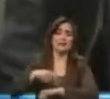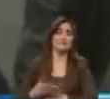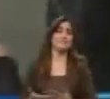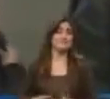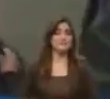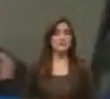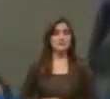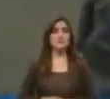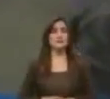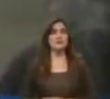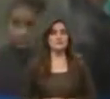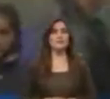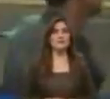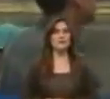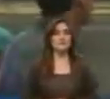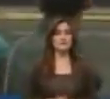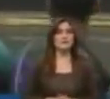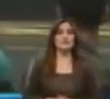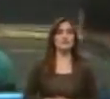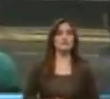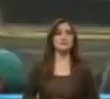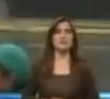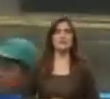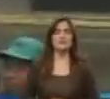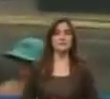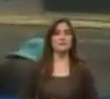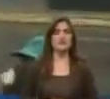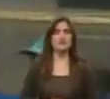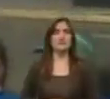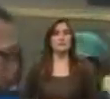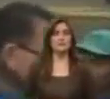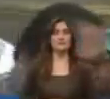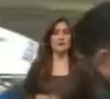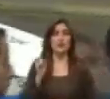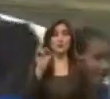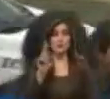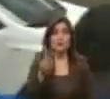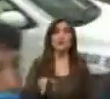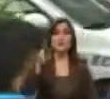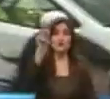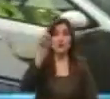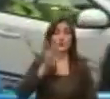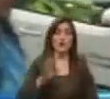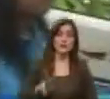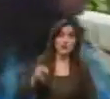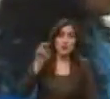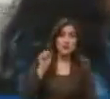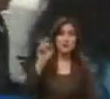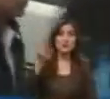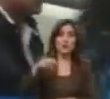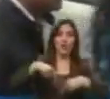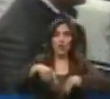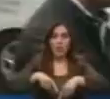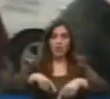hora de la mañana. Mostrámosles tanto que este flujo de personas es tanto de sur a norte como de norte a sur, que